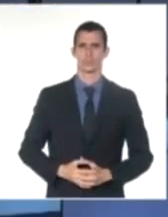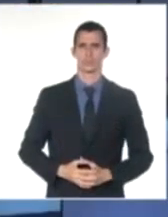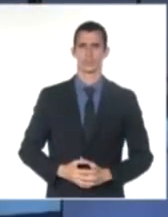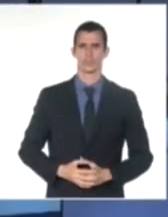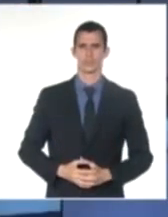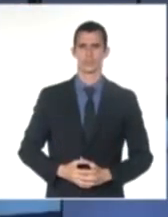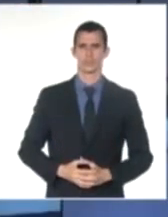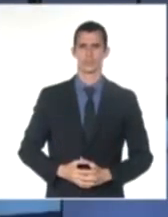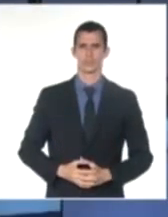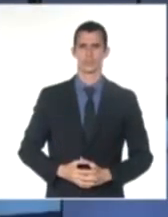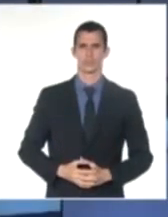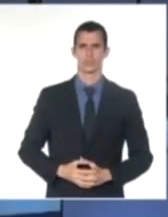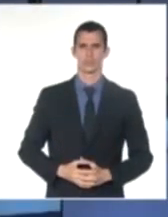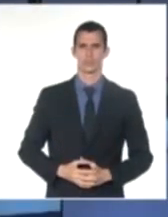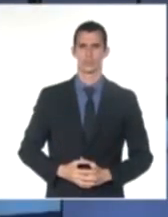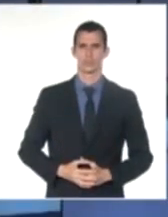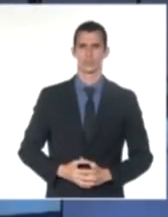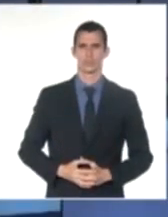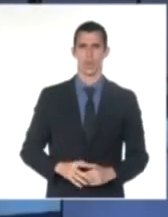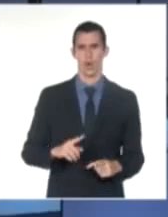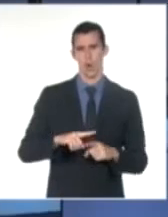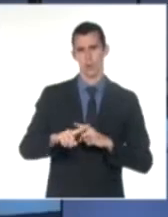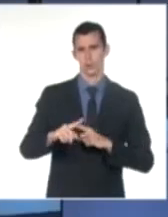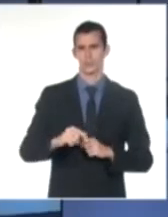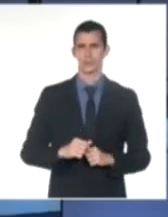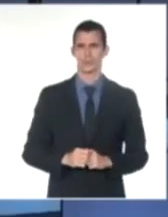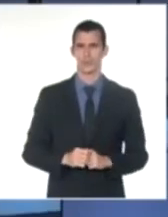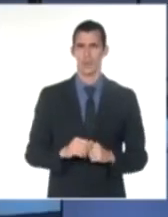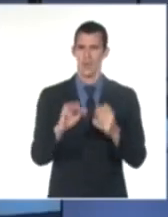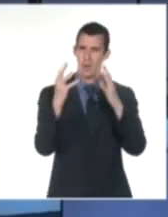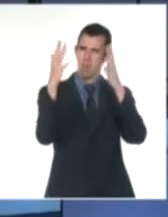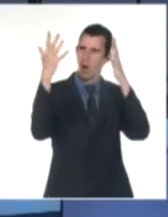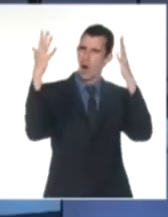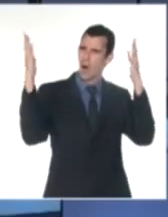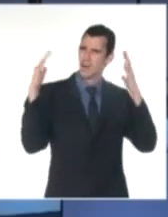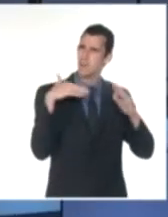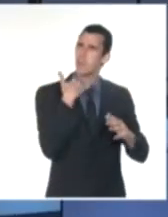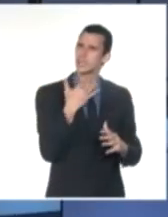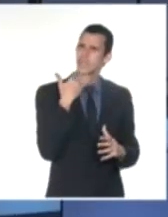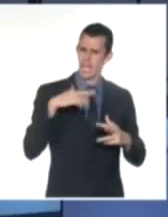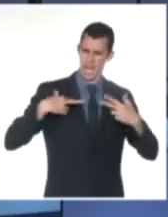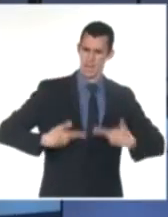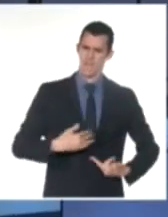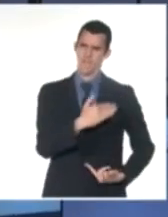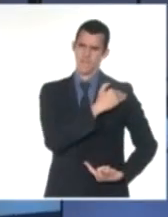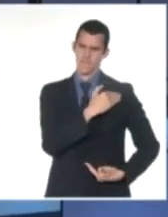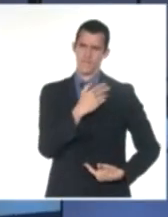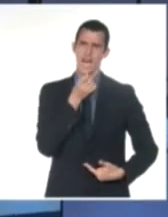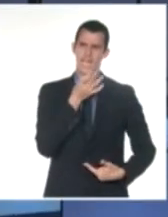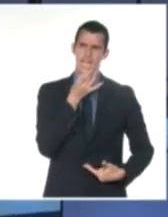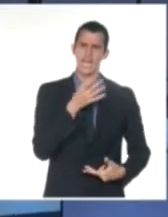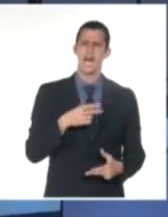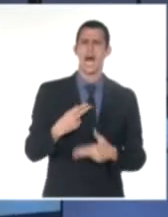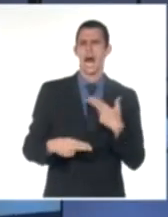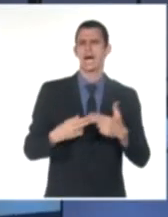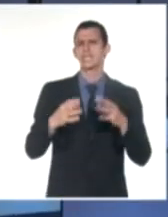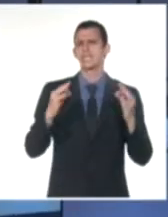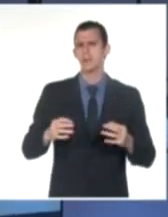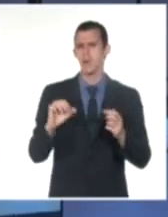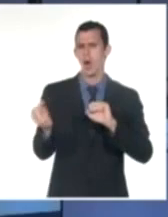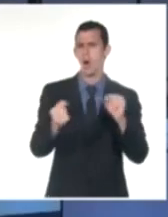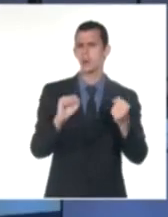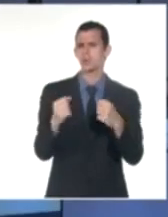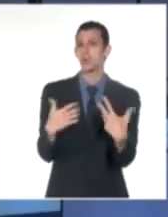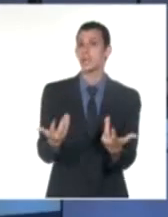También conocimos que fuerzas del Cuerpo de Guardabosques y de la empresa agroforestal de Maicí avanzan en el control de un incendio de